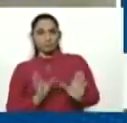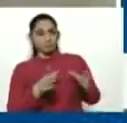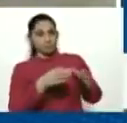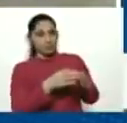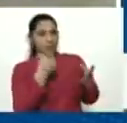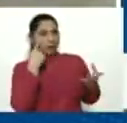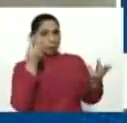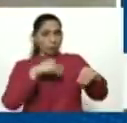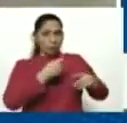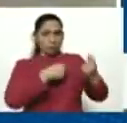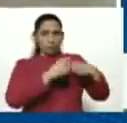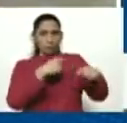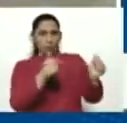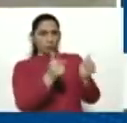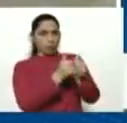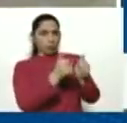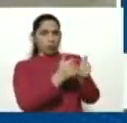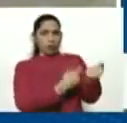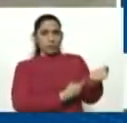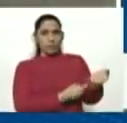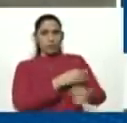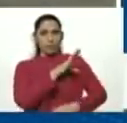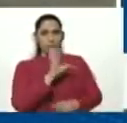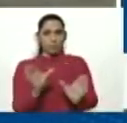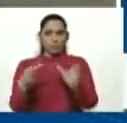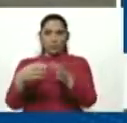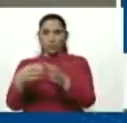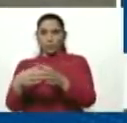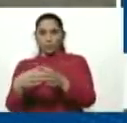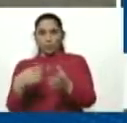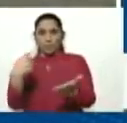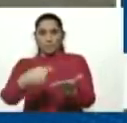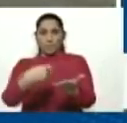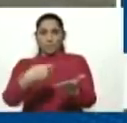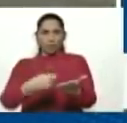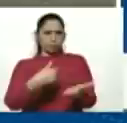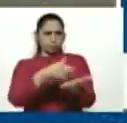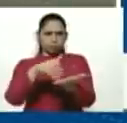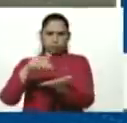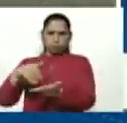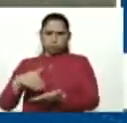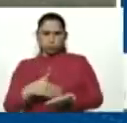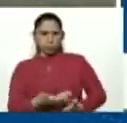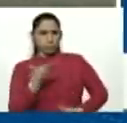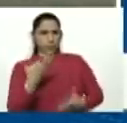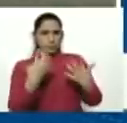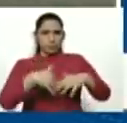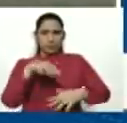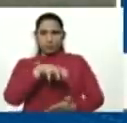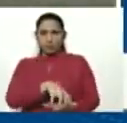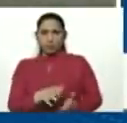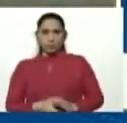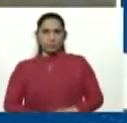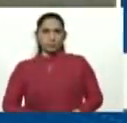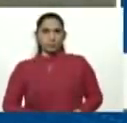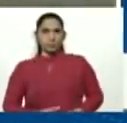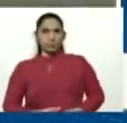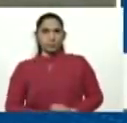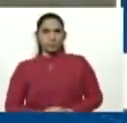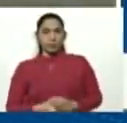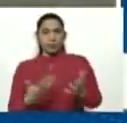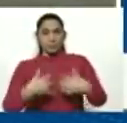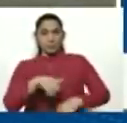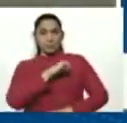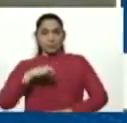acuerdo comercial que tenemos con el hermano país y otra parte de donación. Es bien importante que las empresas del Estado y las empresas